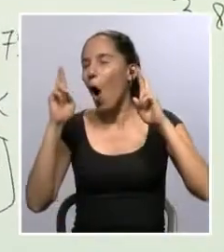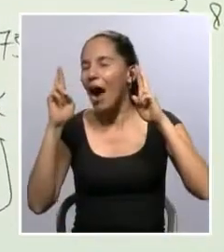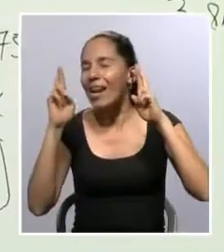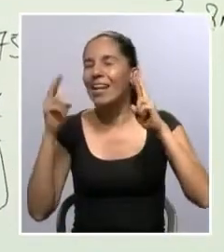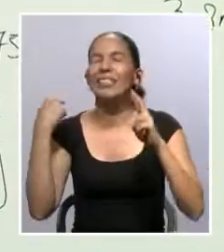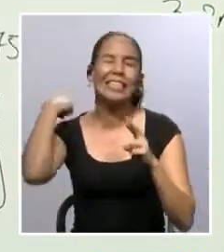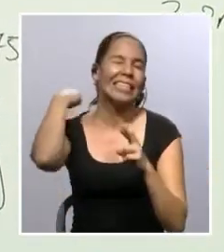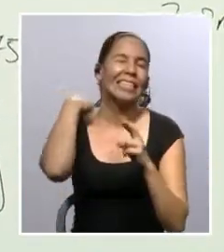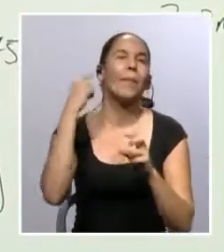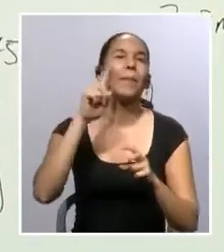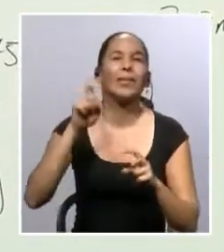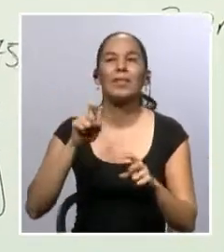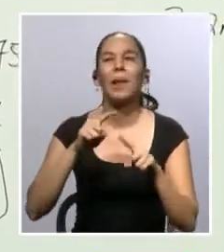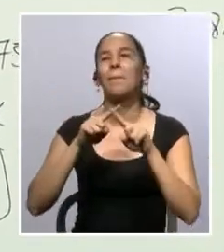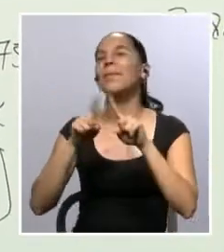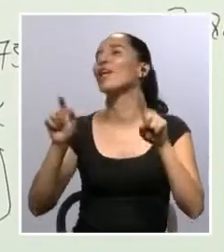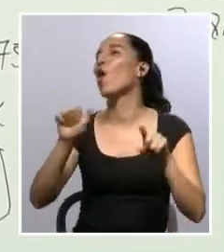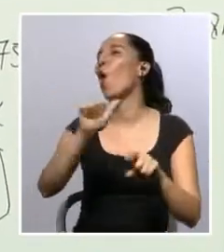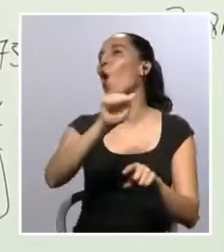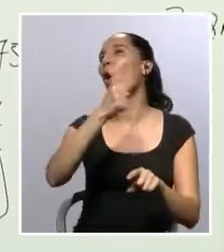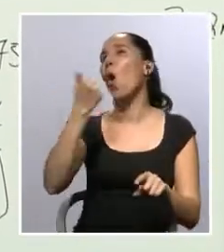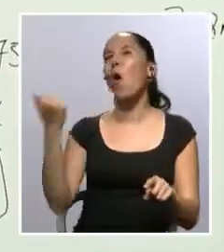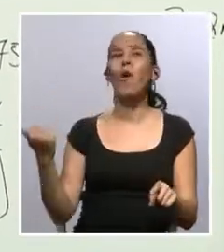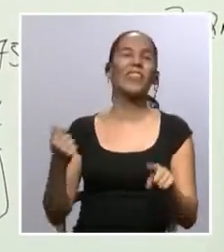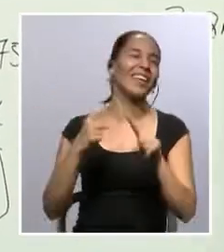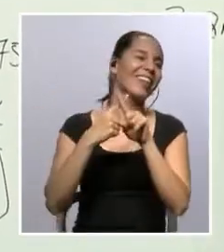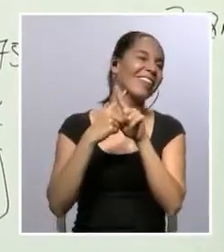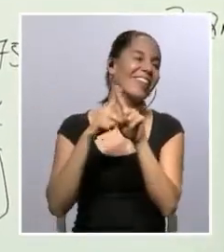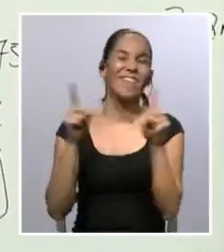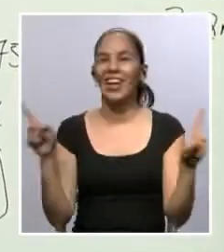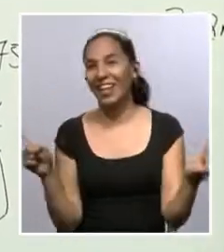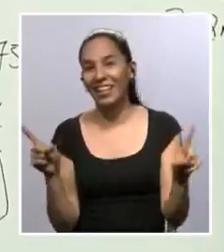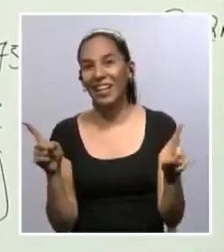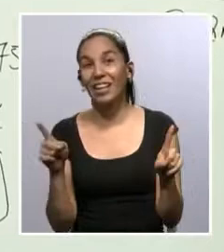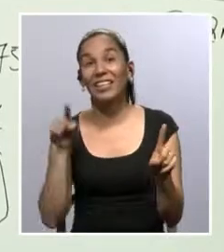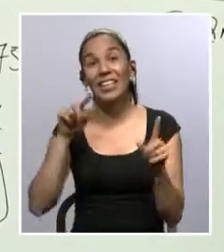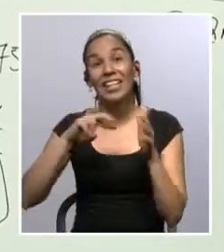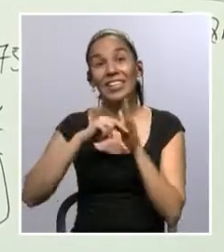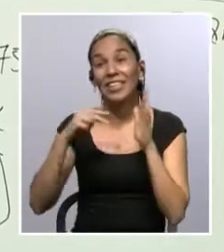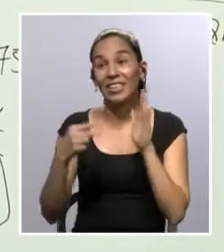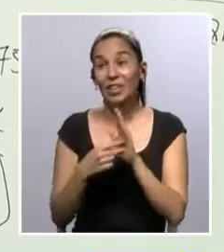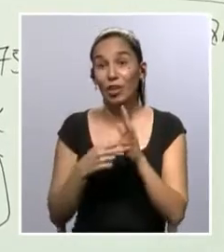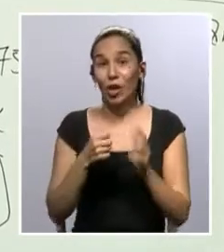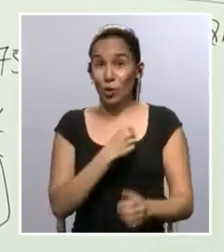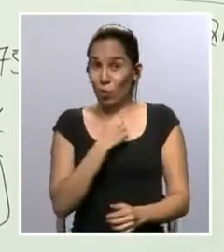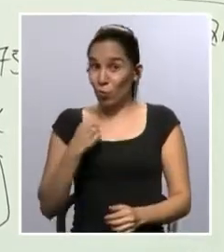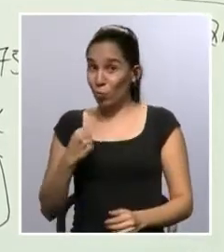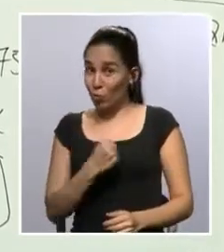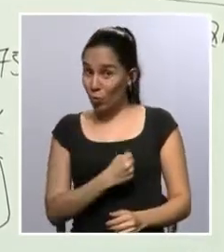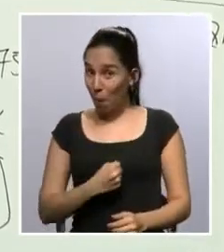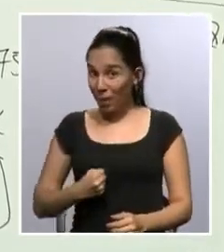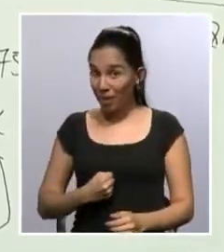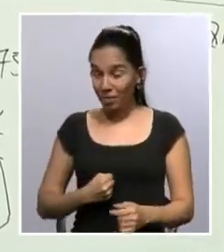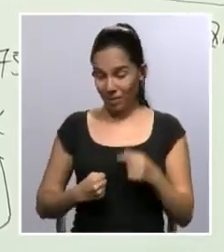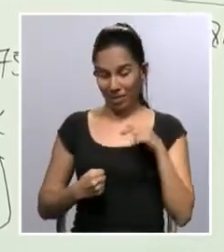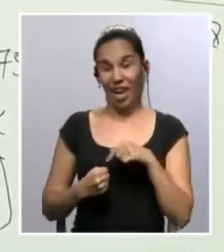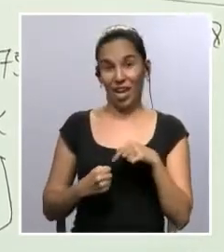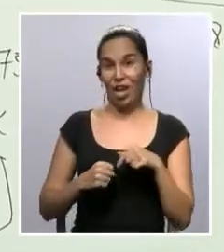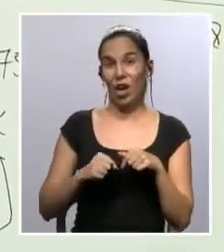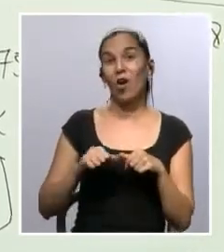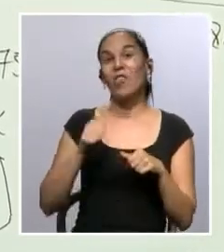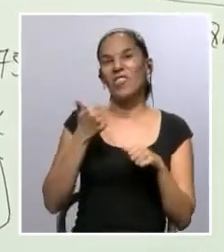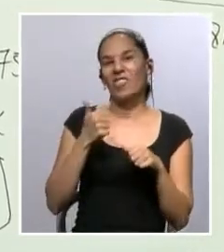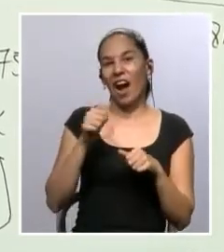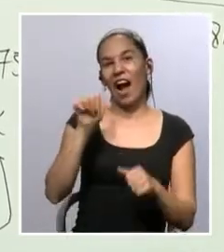Pero eso es otra clase completamente grande. Sí, yo grande sé que es otra clase. Porque tiene que ver con Superman. Superman es un alienígena.